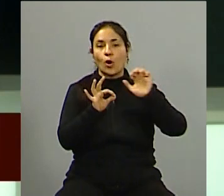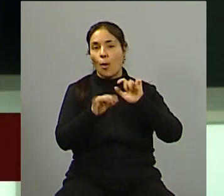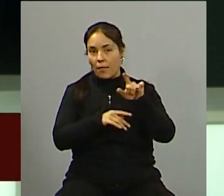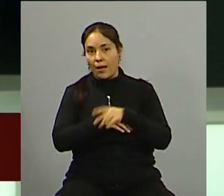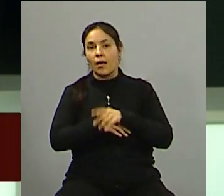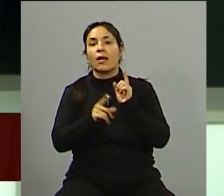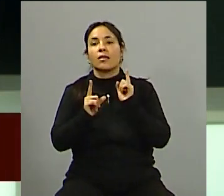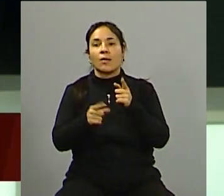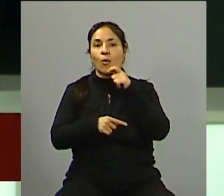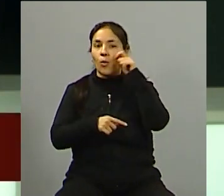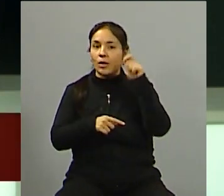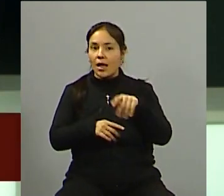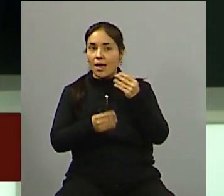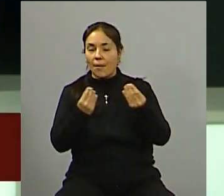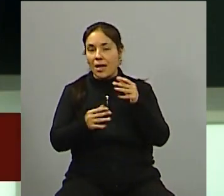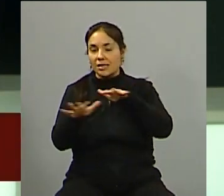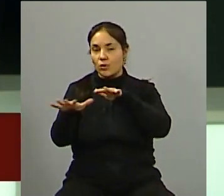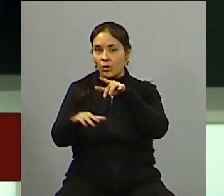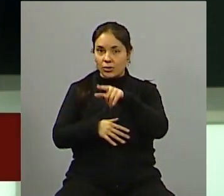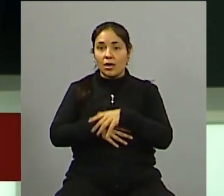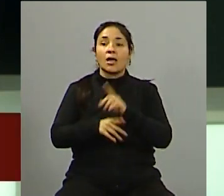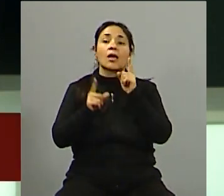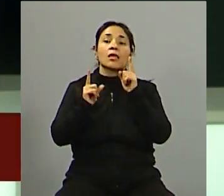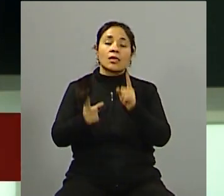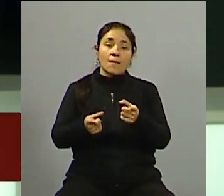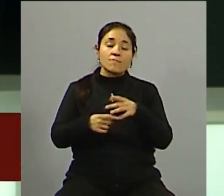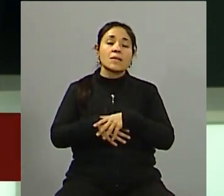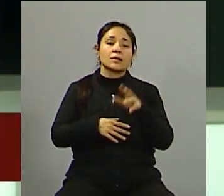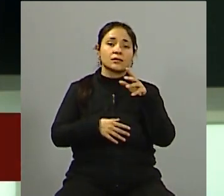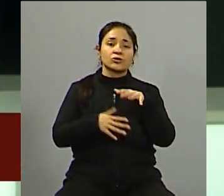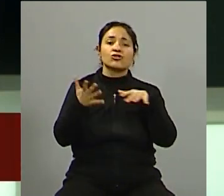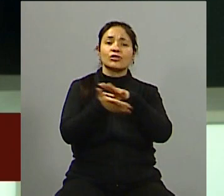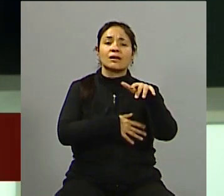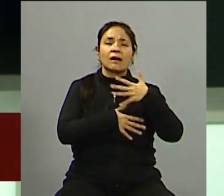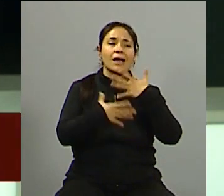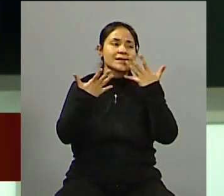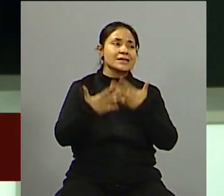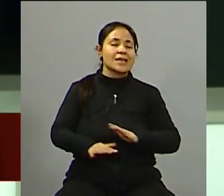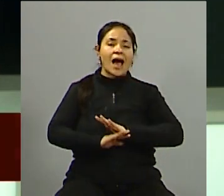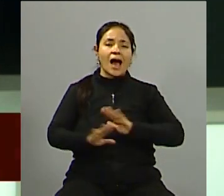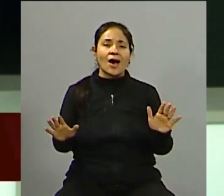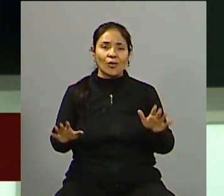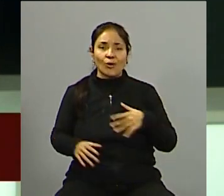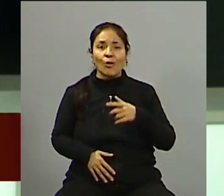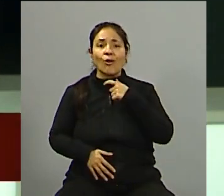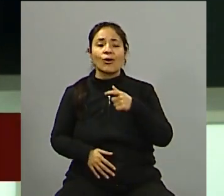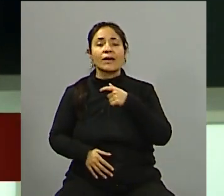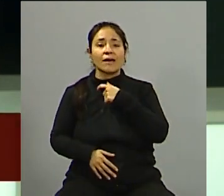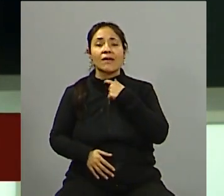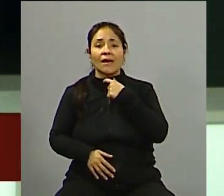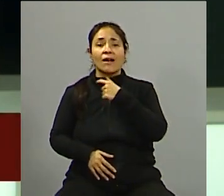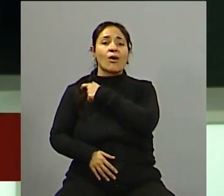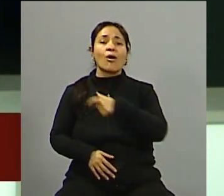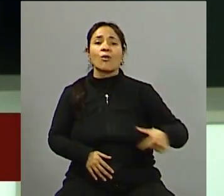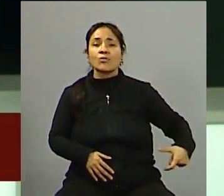es que hay un sector de la sociedad que está cansado de este tipo de temas y que quieren que los gobiernos se concentren en el tema de lo que